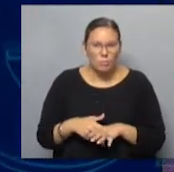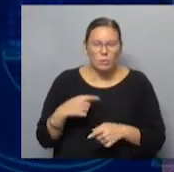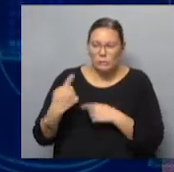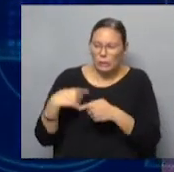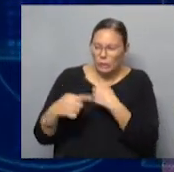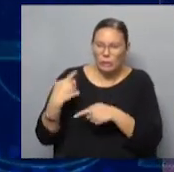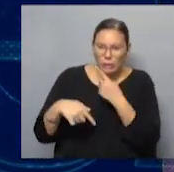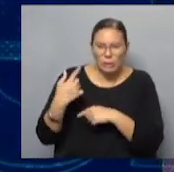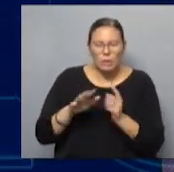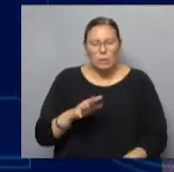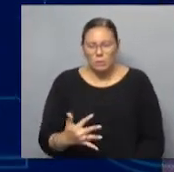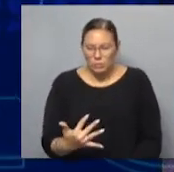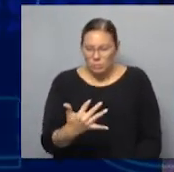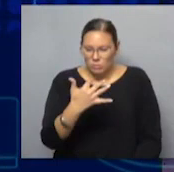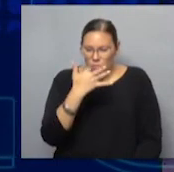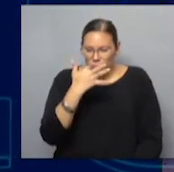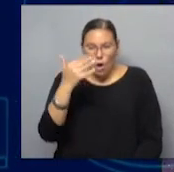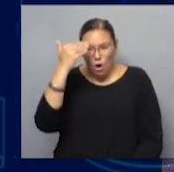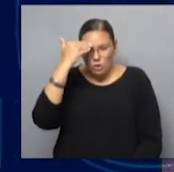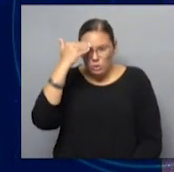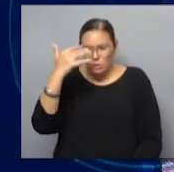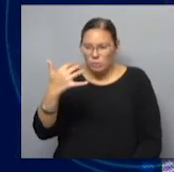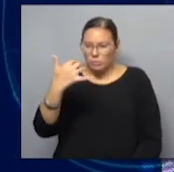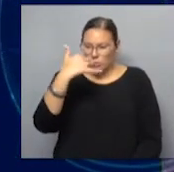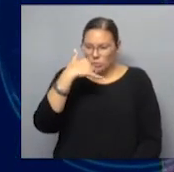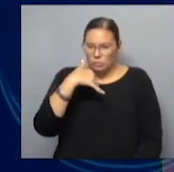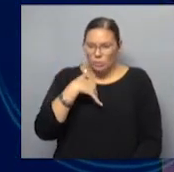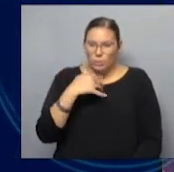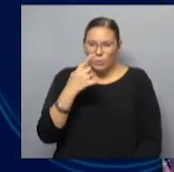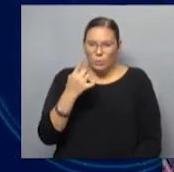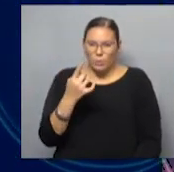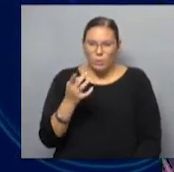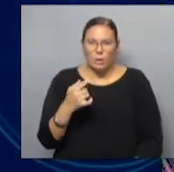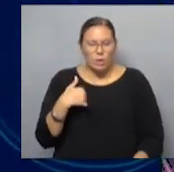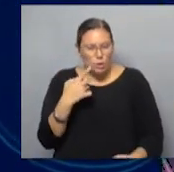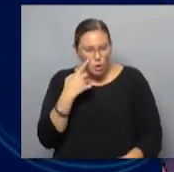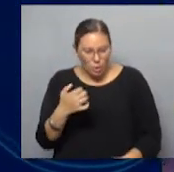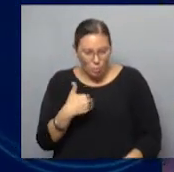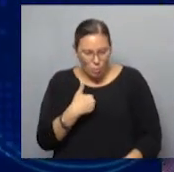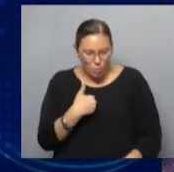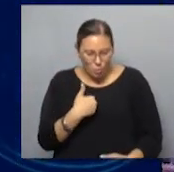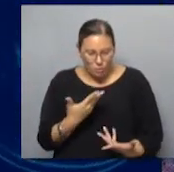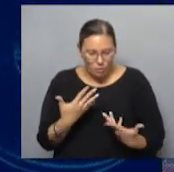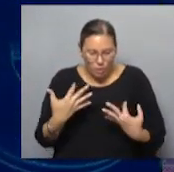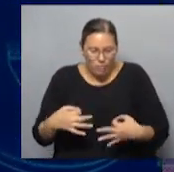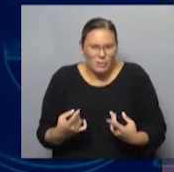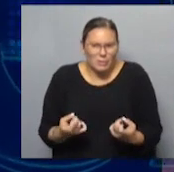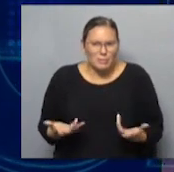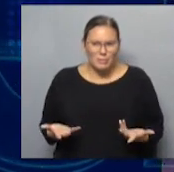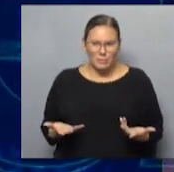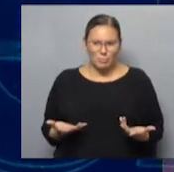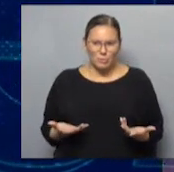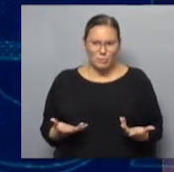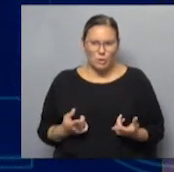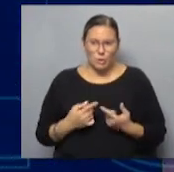¿no? Y respiramos de forma consciente y qué tanto nos damos cuenta de lo que verdaderamente necesitamos